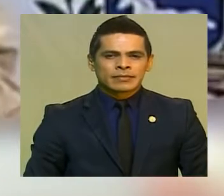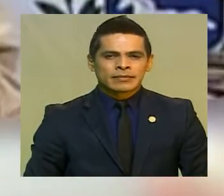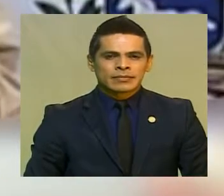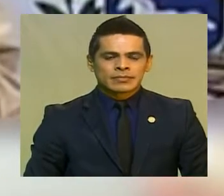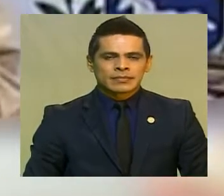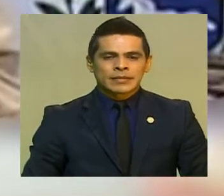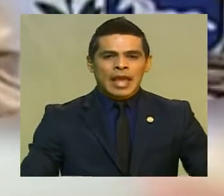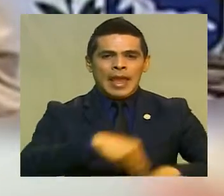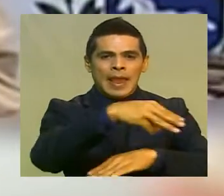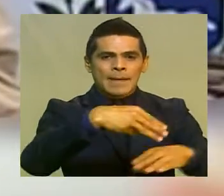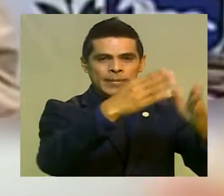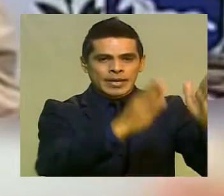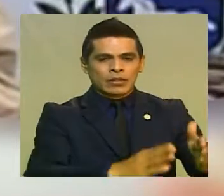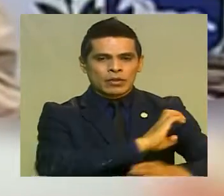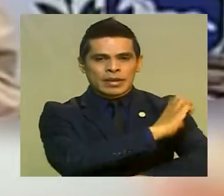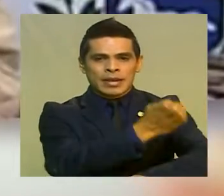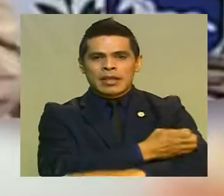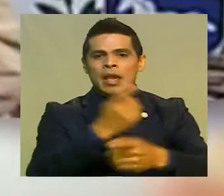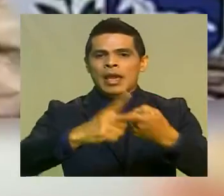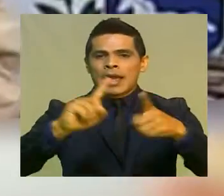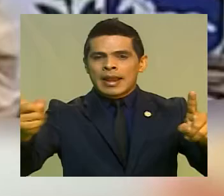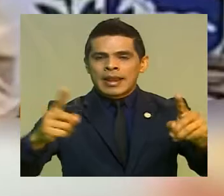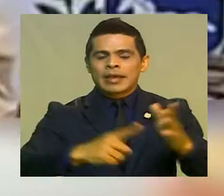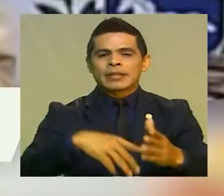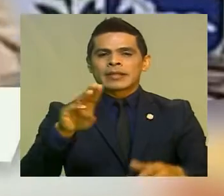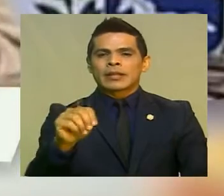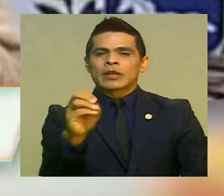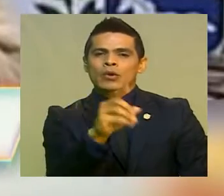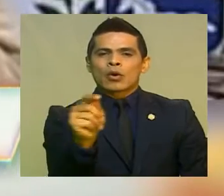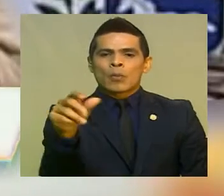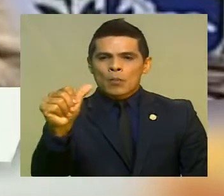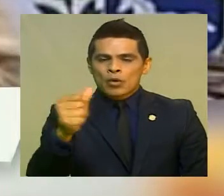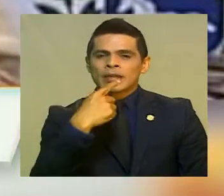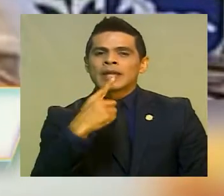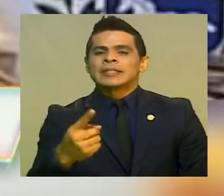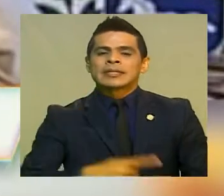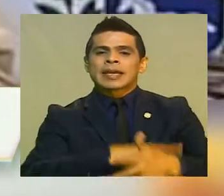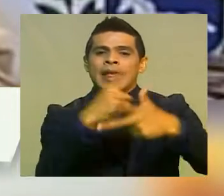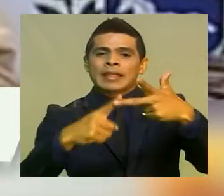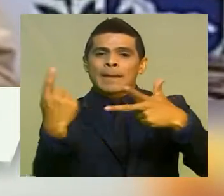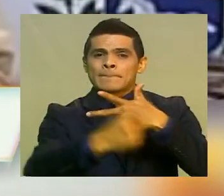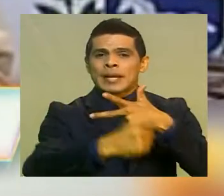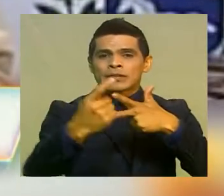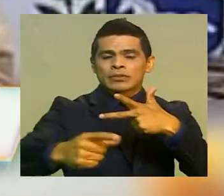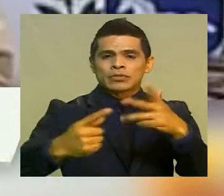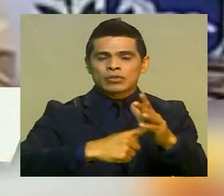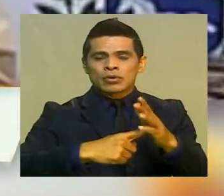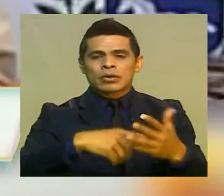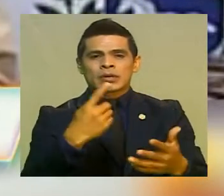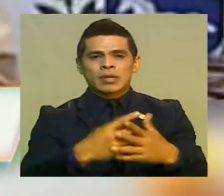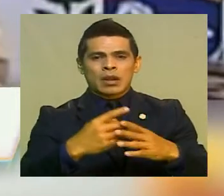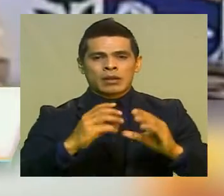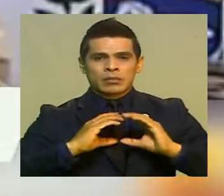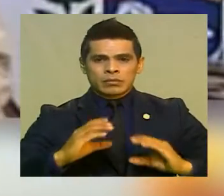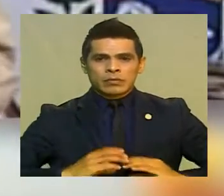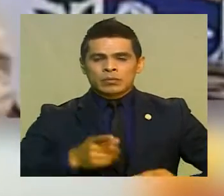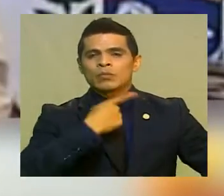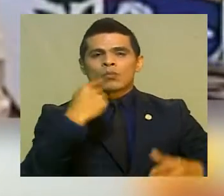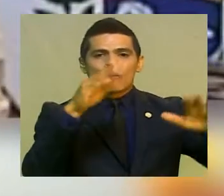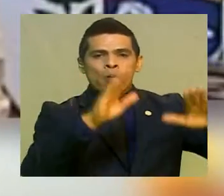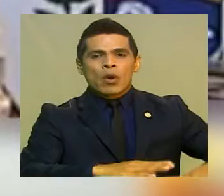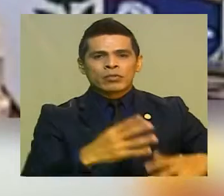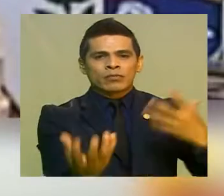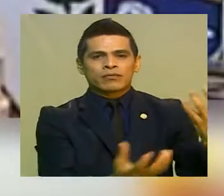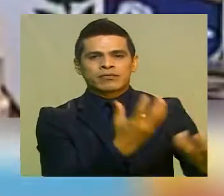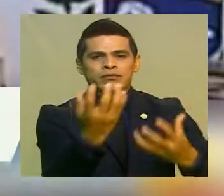el ministro de energía eléctrica de venezuela luis motta domínguez indicó que al menos tres personas resultaron calcinadas en este incidente tres